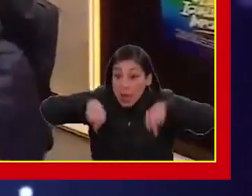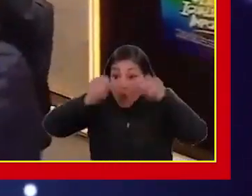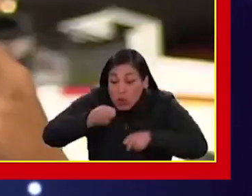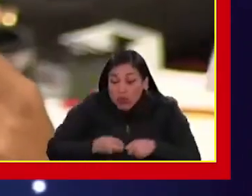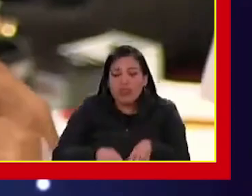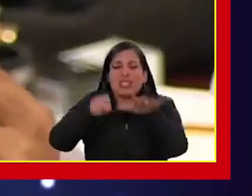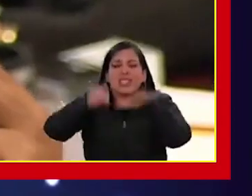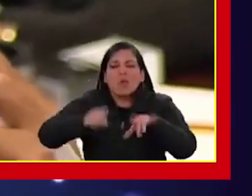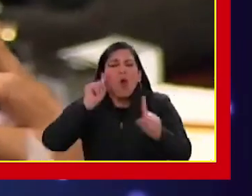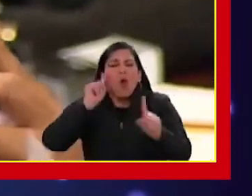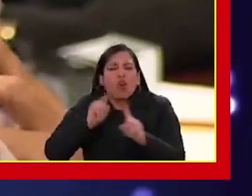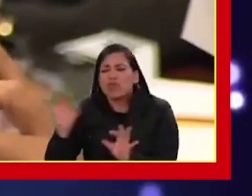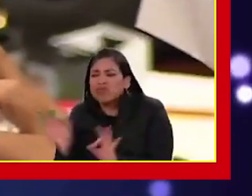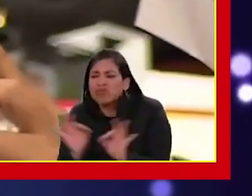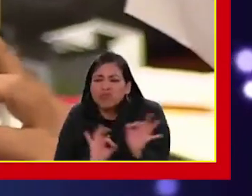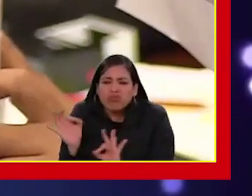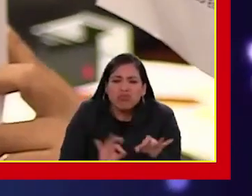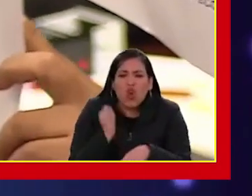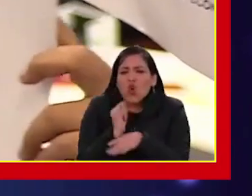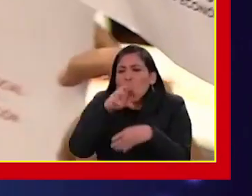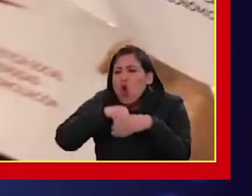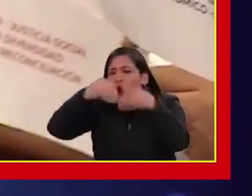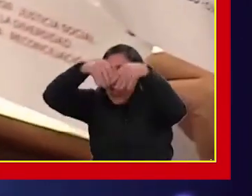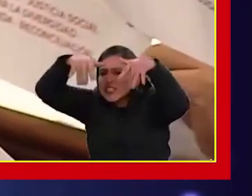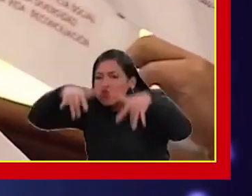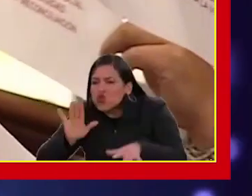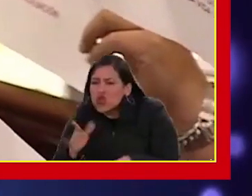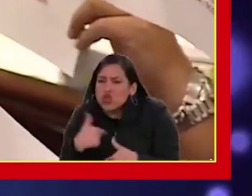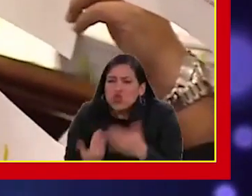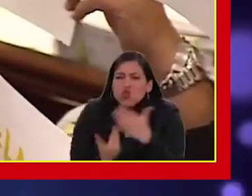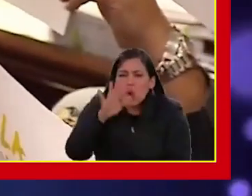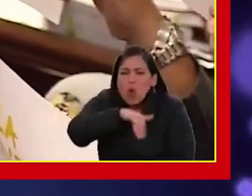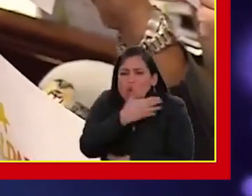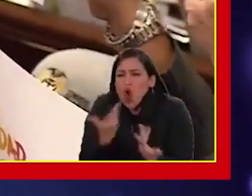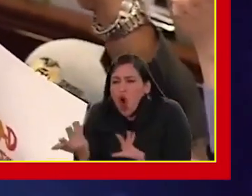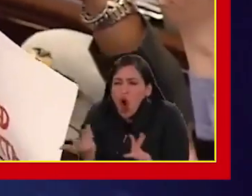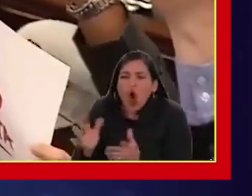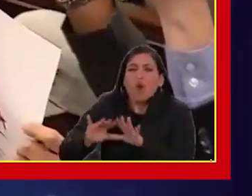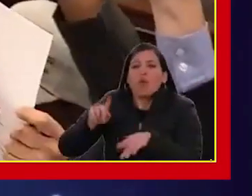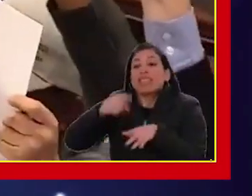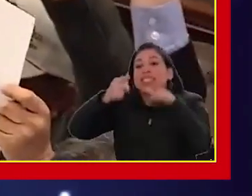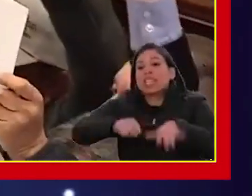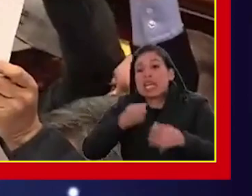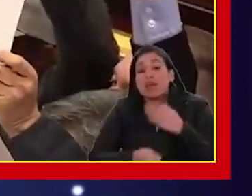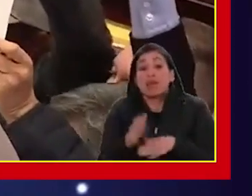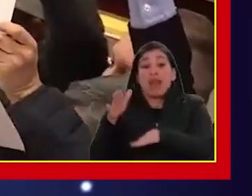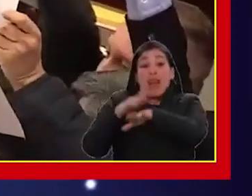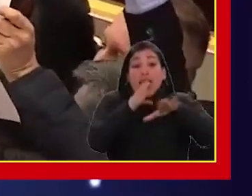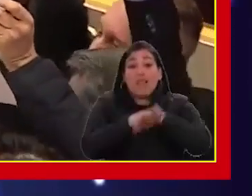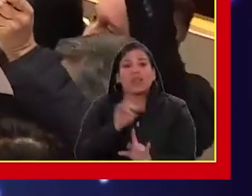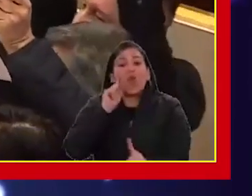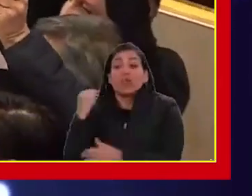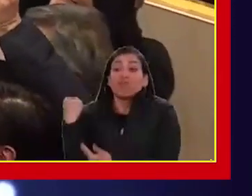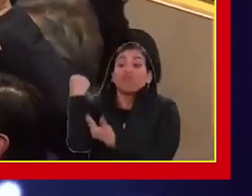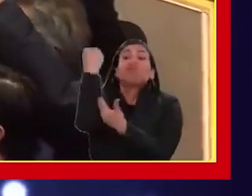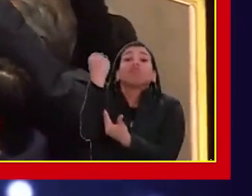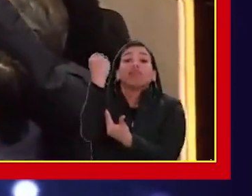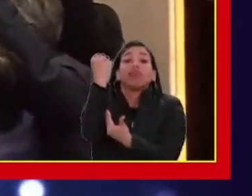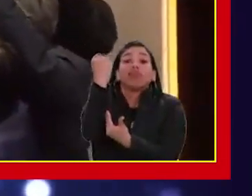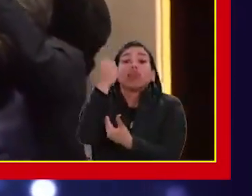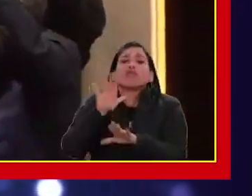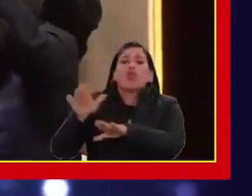eliminar la desigualdad económica política y social estará liderado por vicepresidenta Francia Márquez